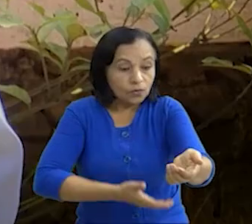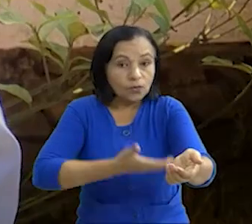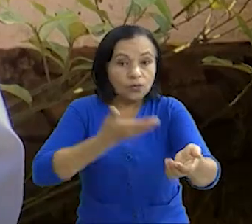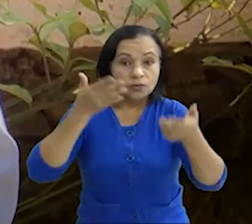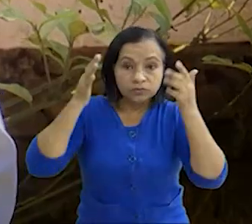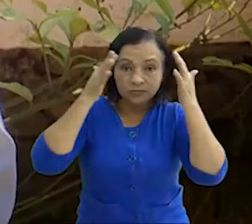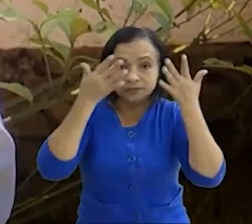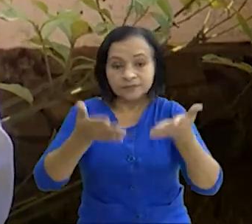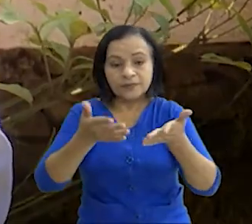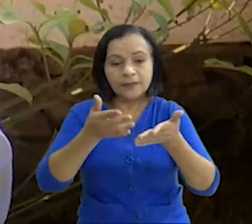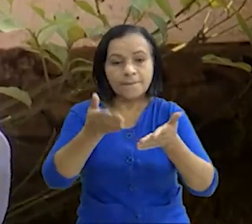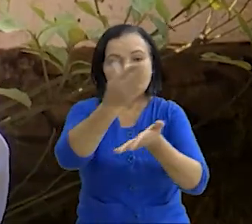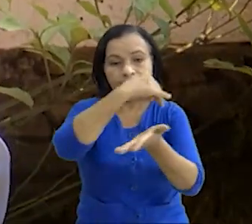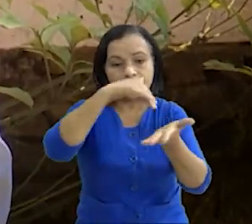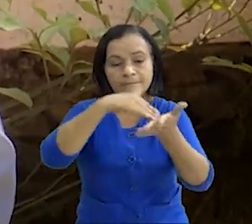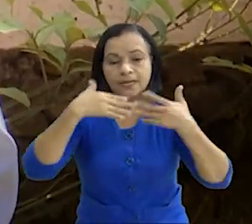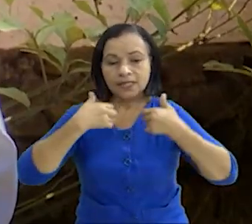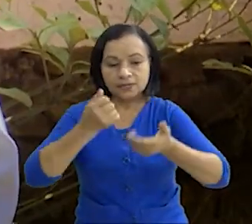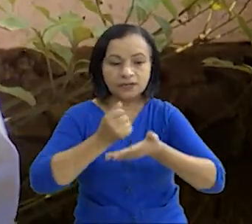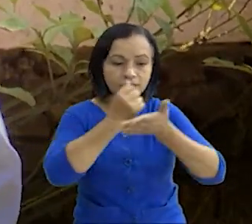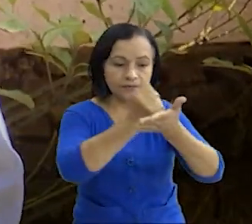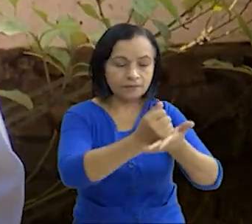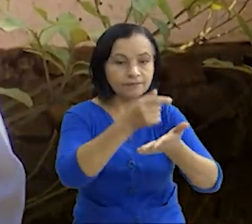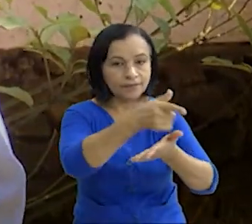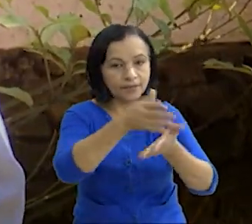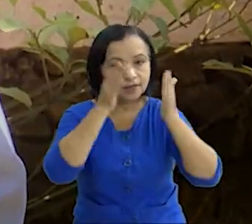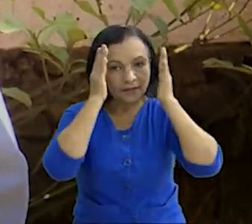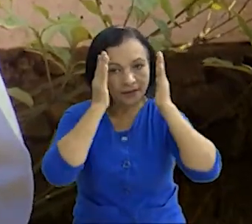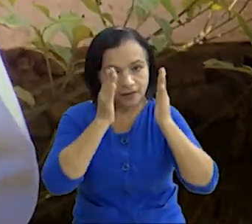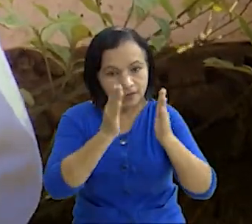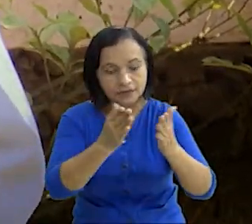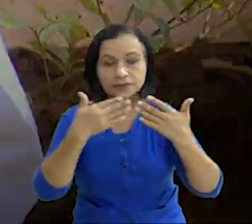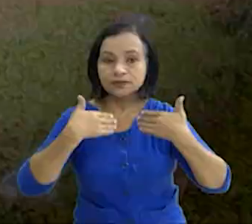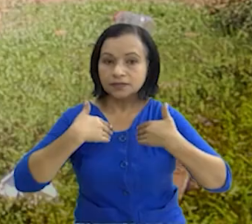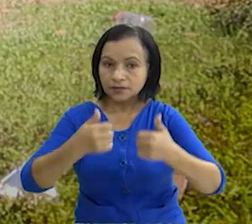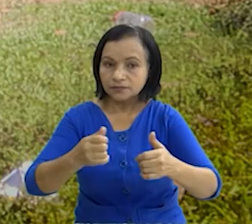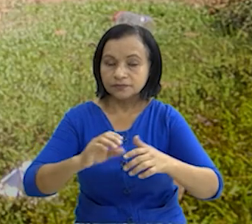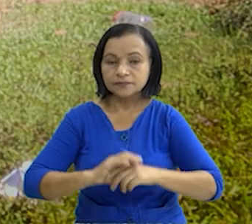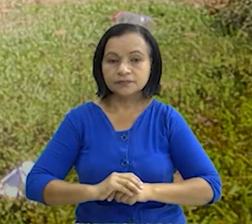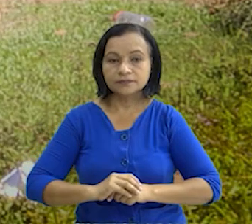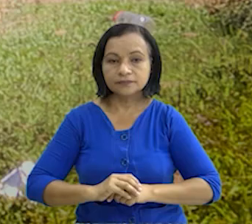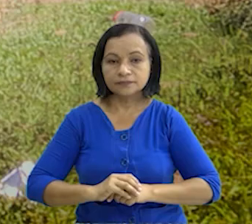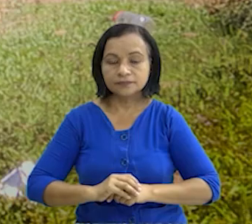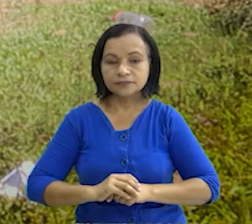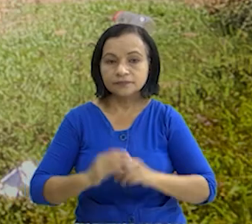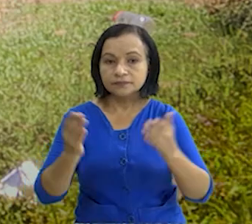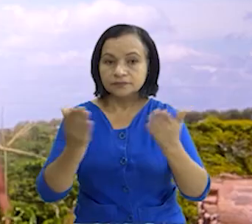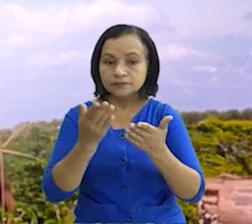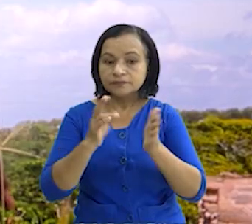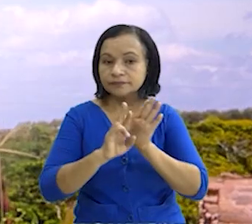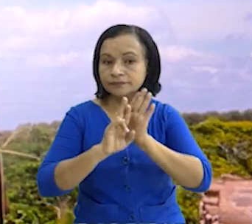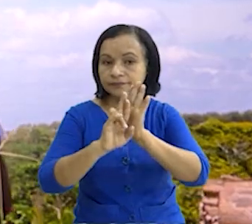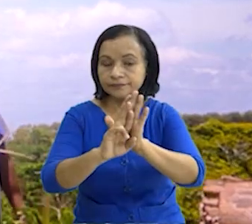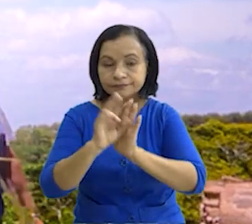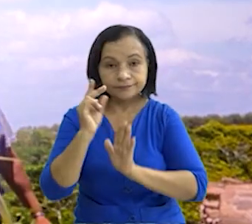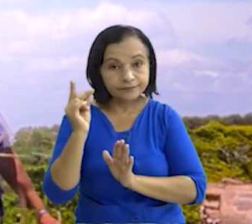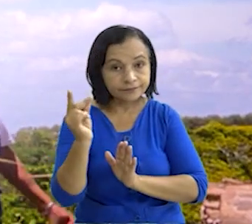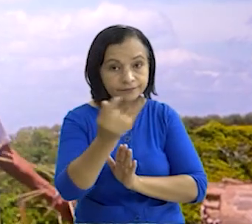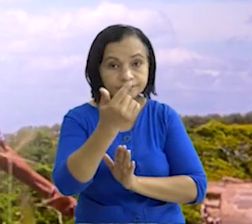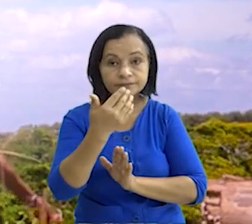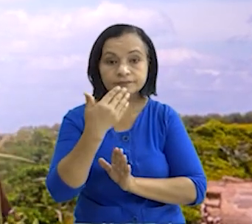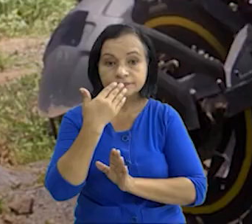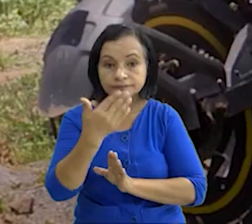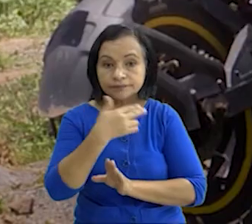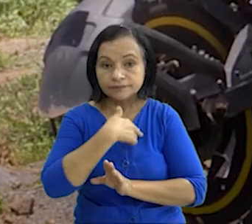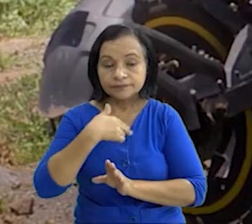los movilizamos al centro de salud para que ellos también recibieran su atención en salud. Como parte de la respuesta inmediata y